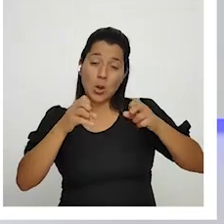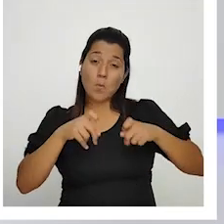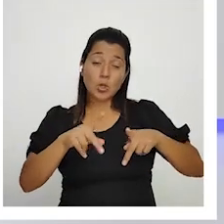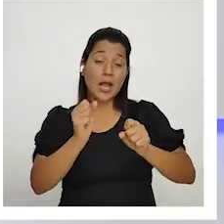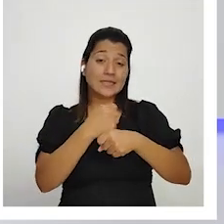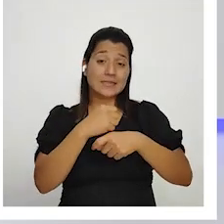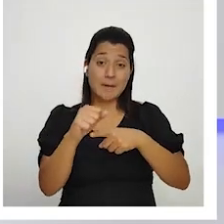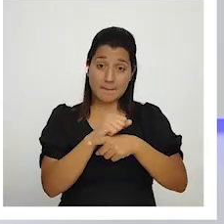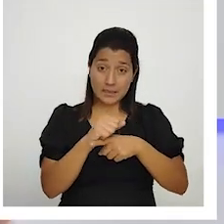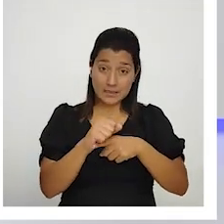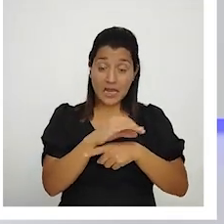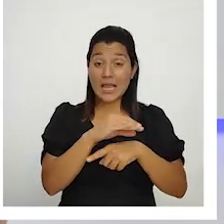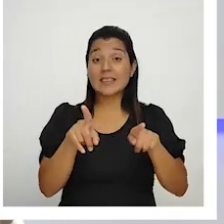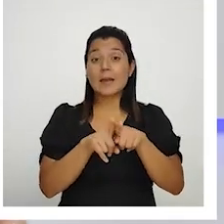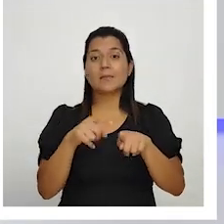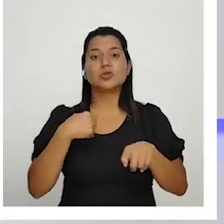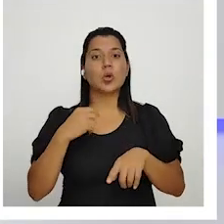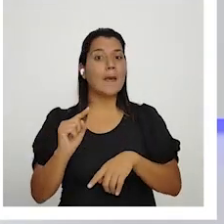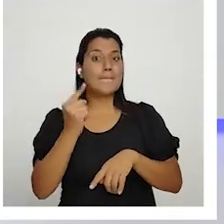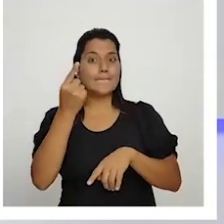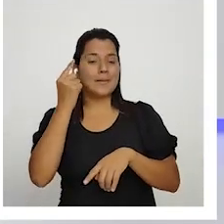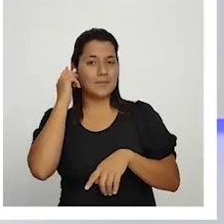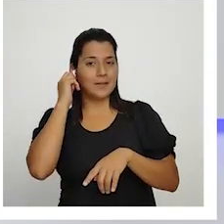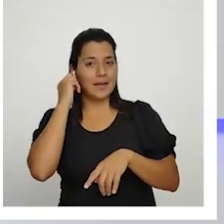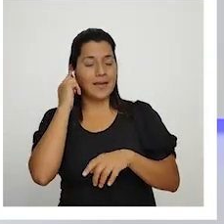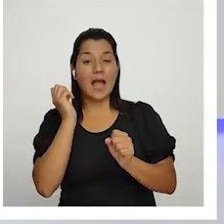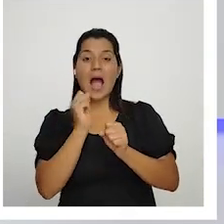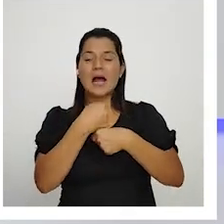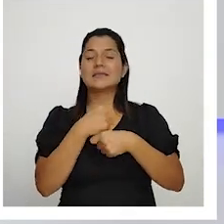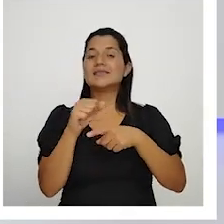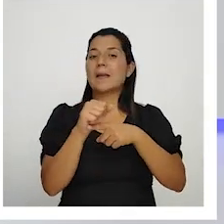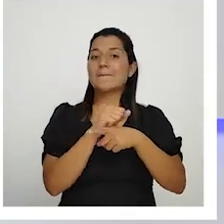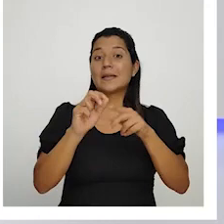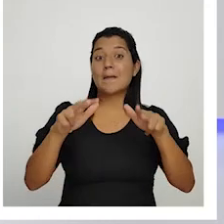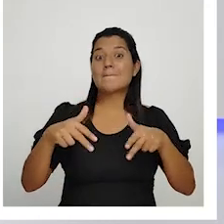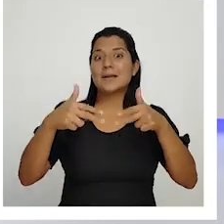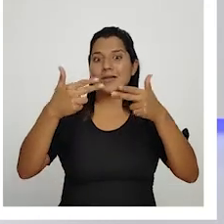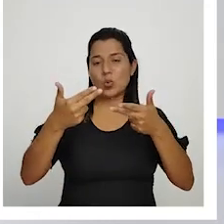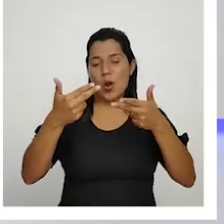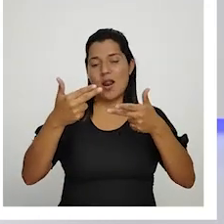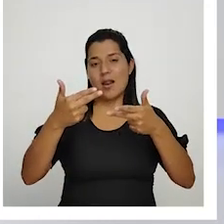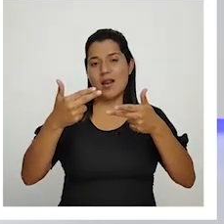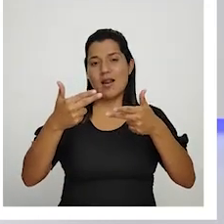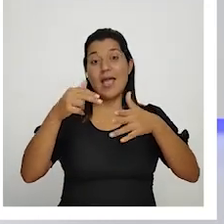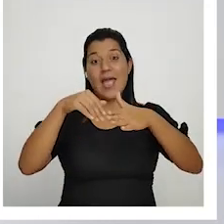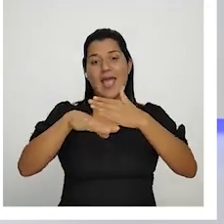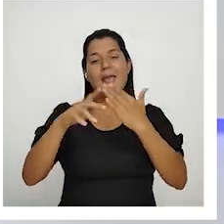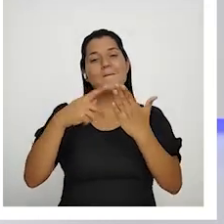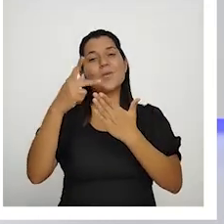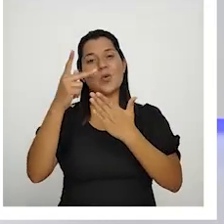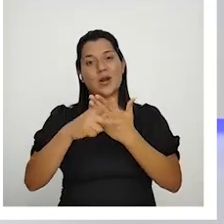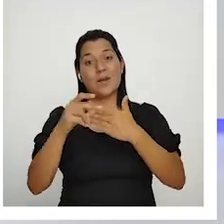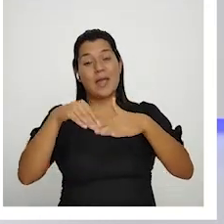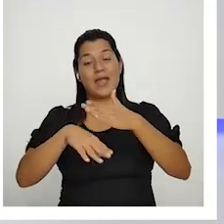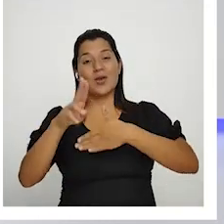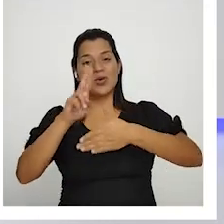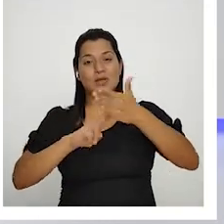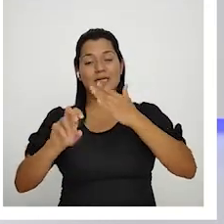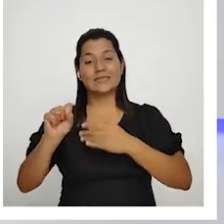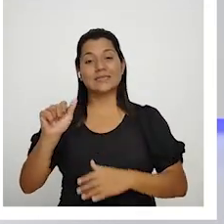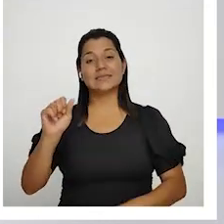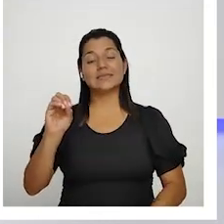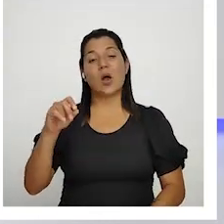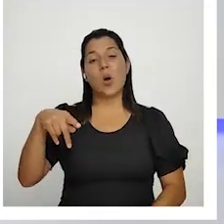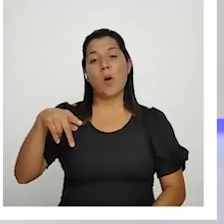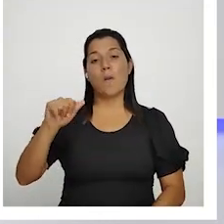y también fui la primera en hacer una pasantía virtual en el programa ahí en la Universidad de São Paulo. Entonces, también como